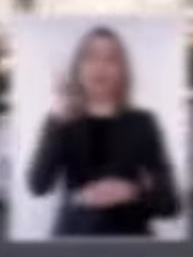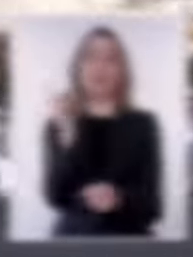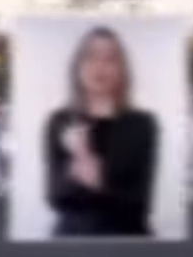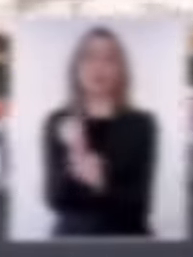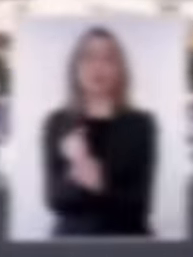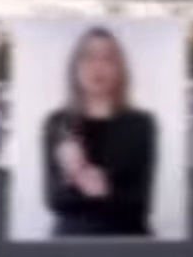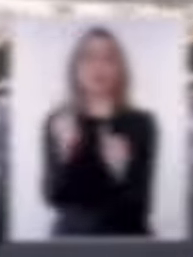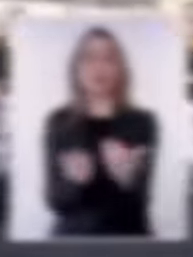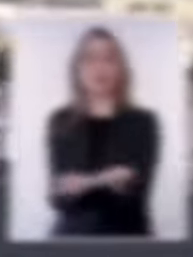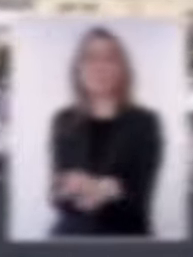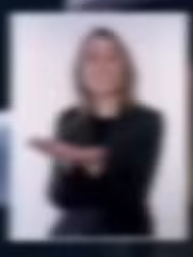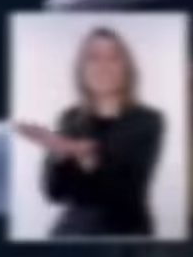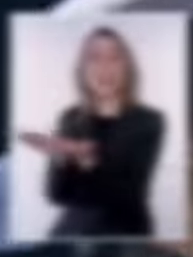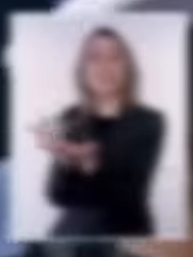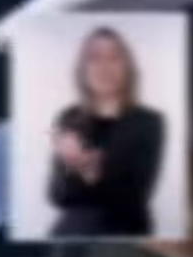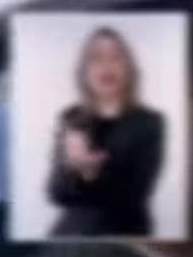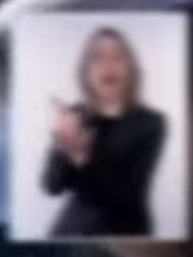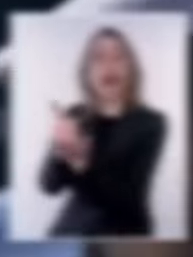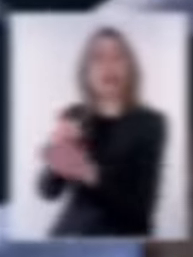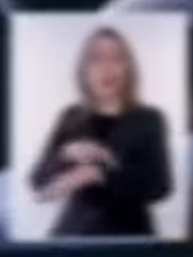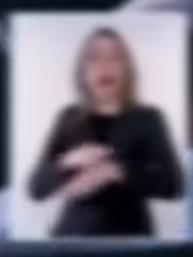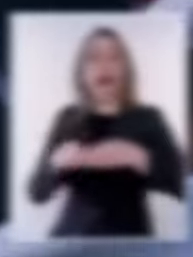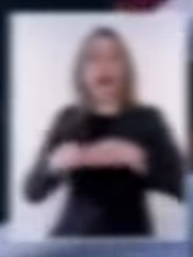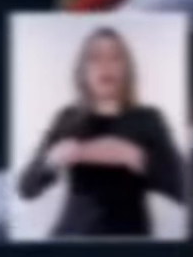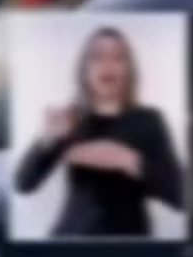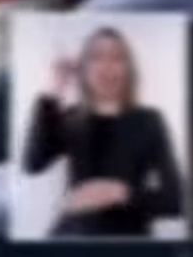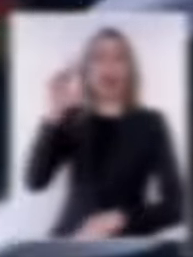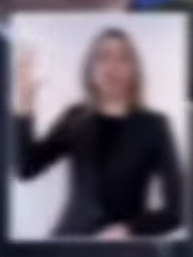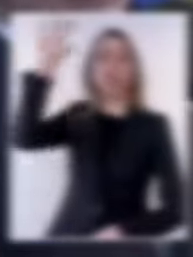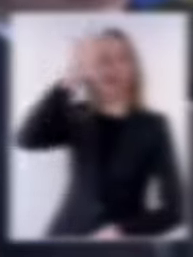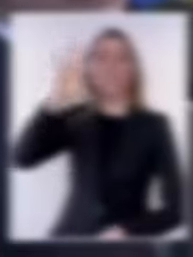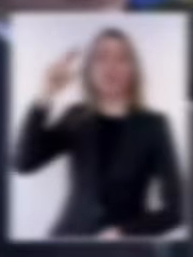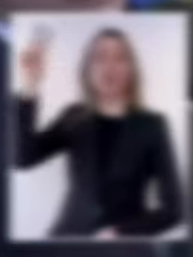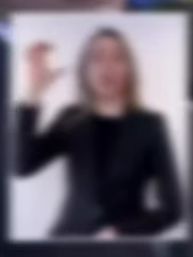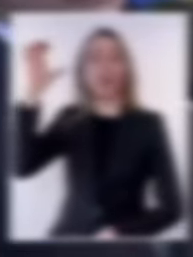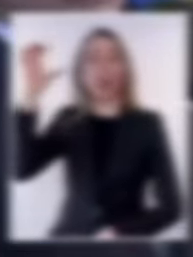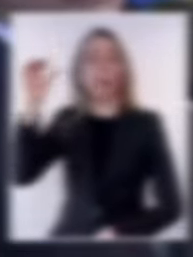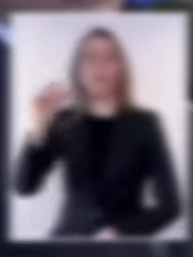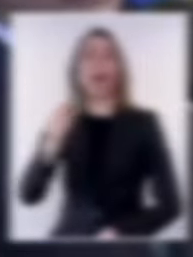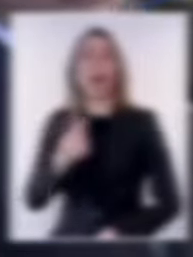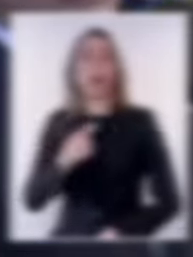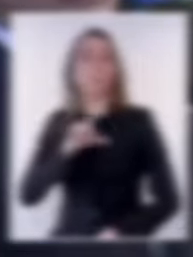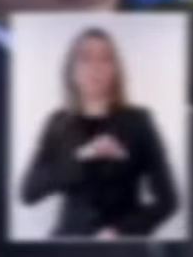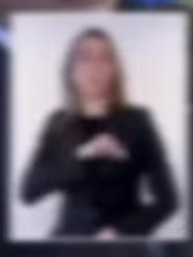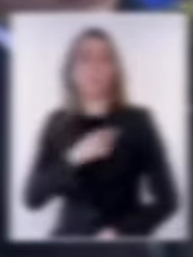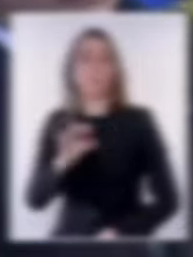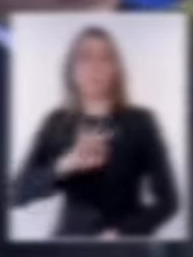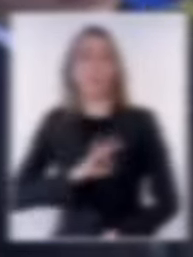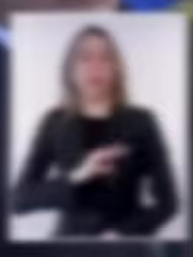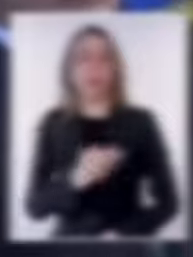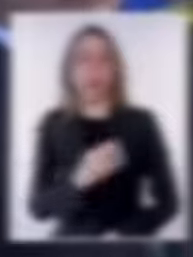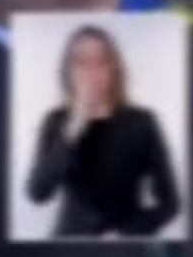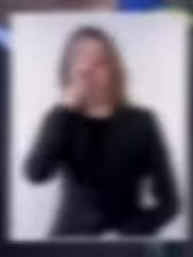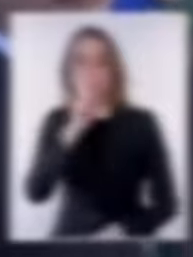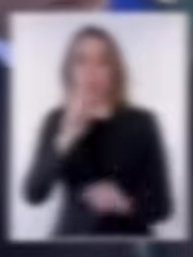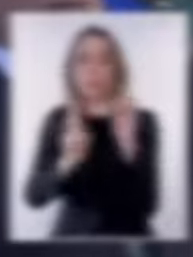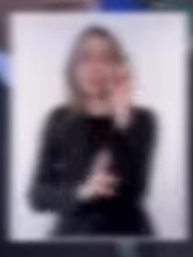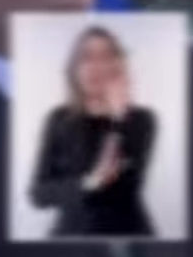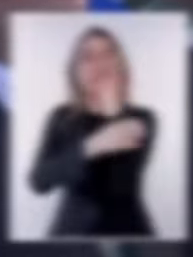servicios meritorios en beneficio de la Armada Nacional de Colombia. Rinden honores los